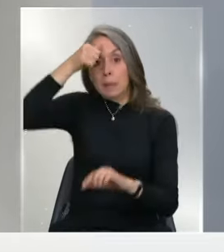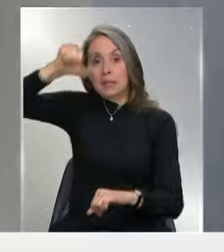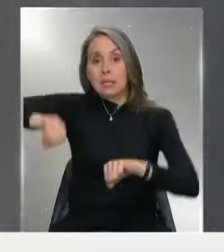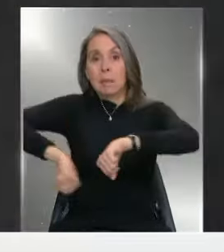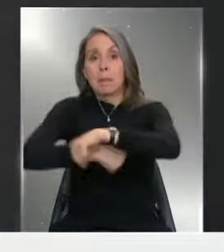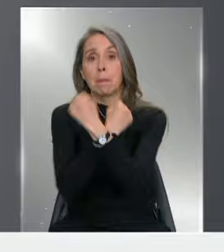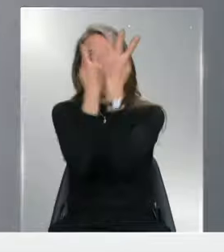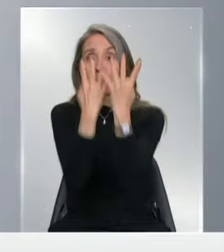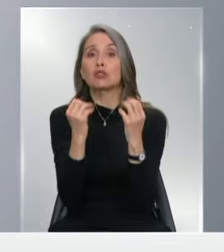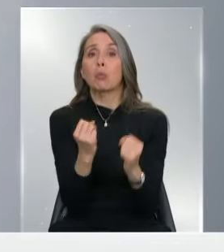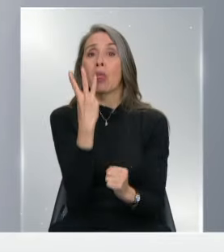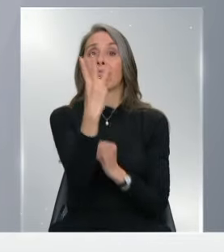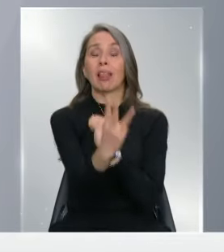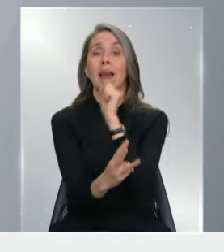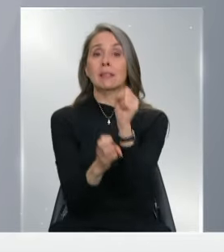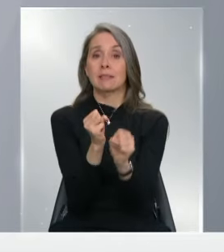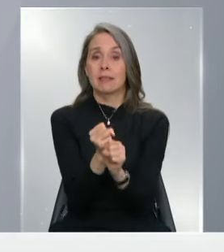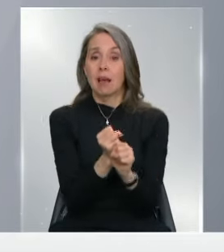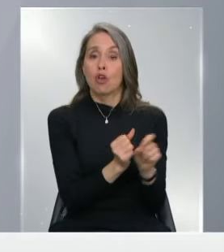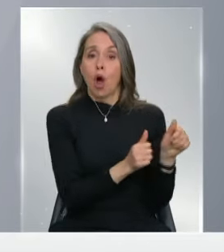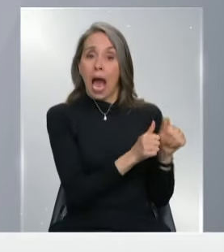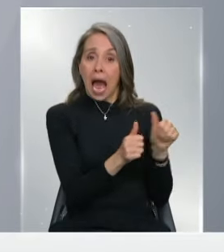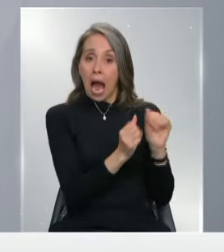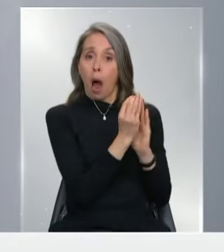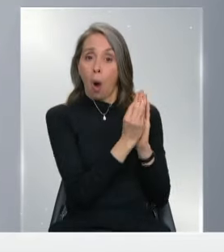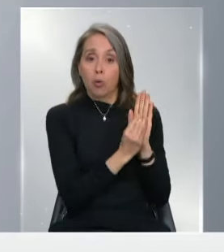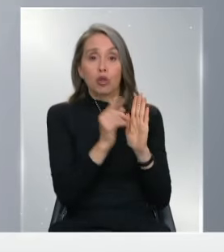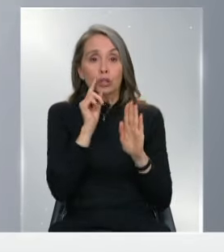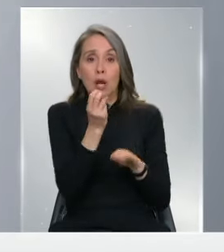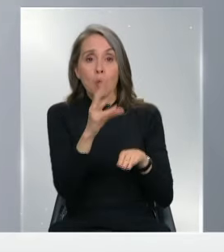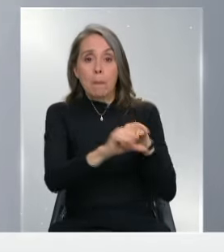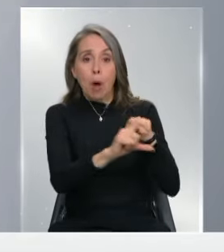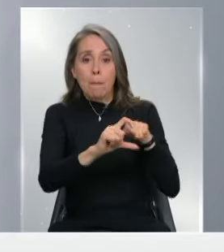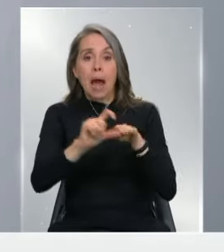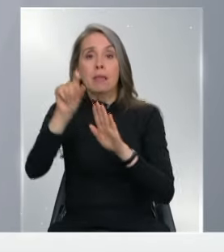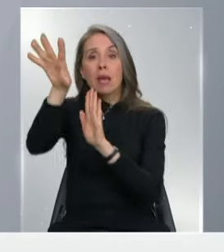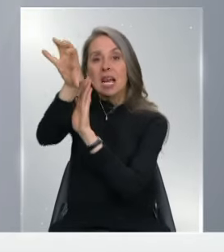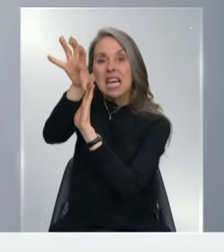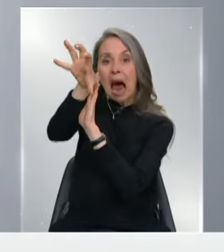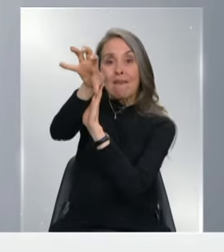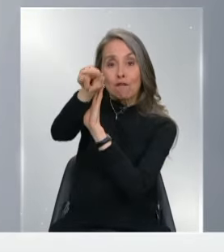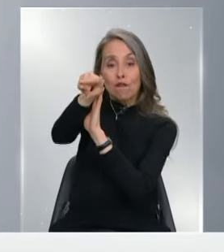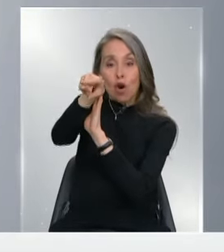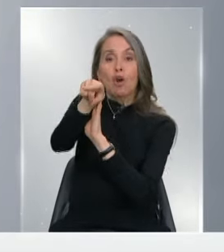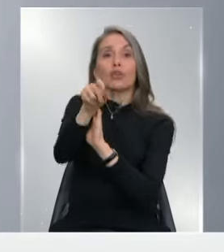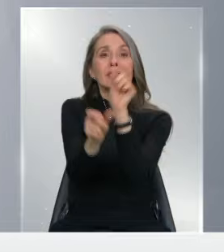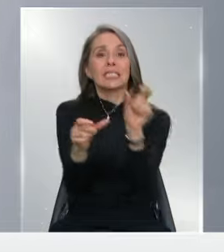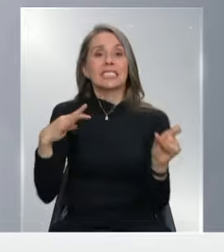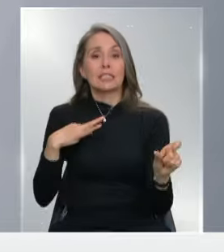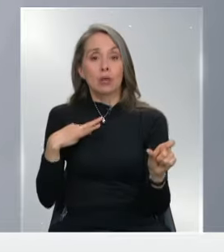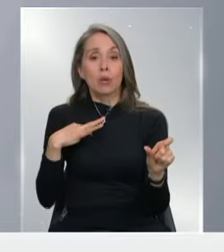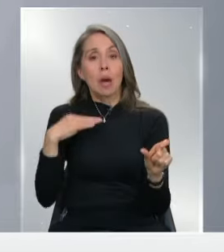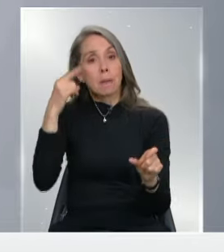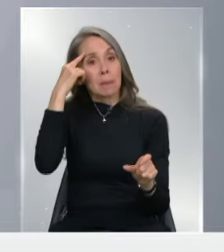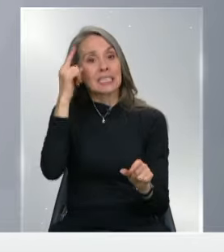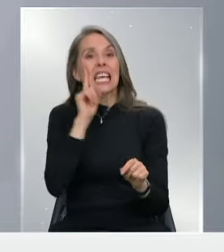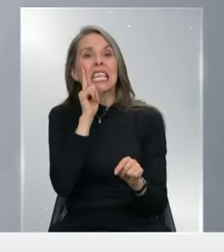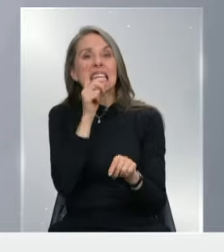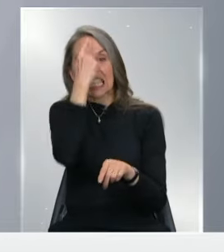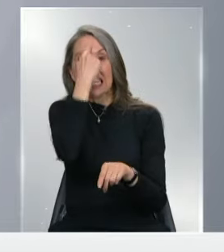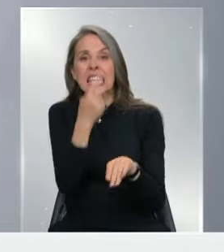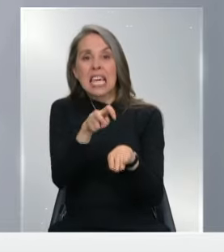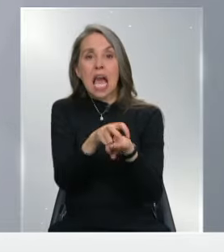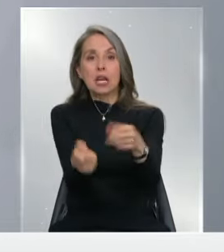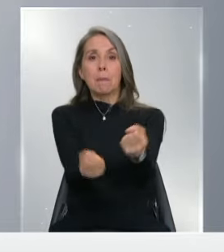3 años de presidio. Si bien las autoridades cuentan con la patente y estas imágenes, algunos de los ciudadanos ya barajan la identidad de quien